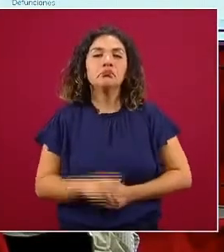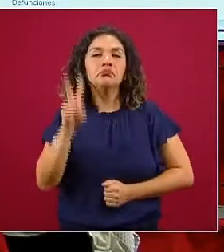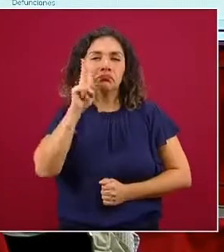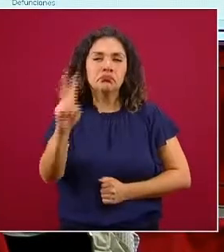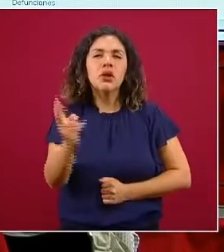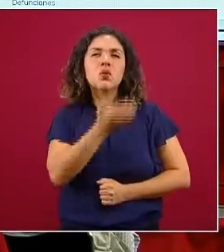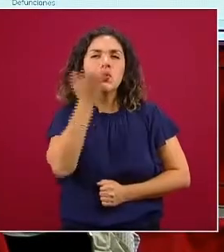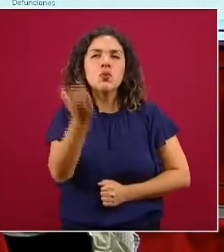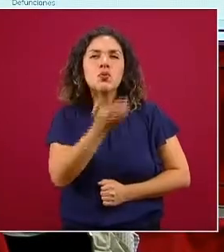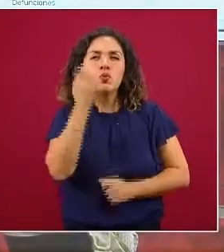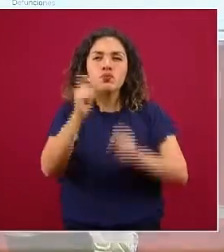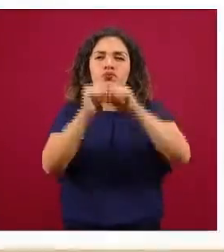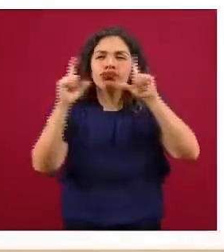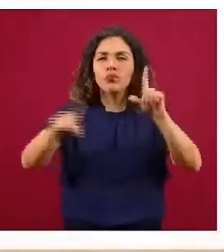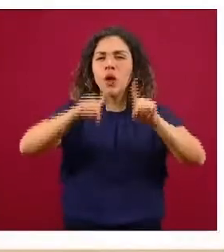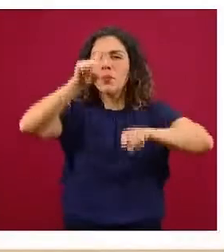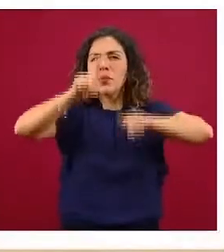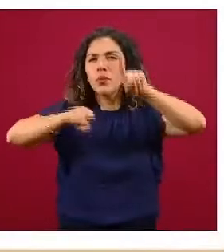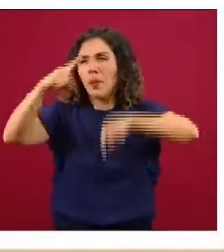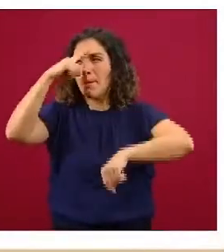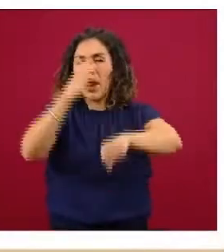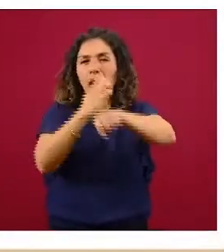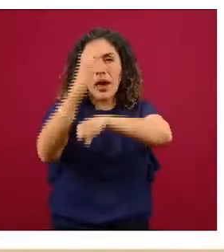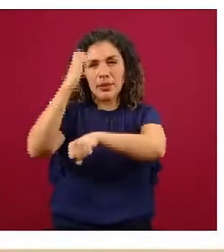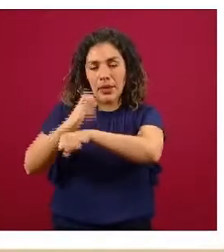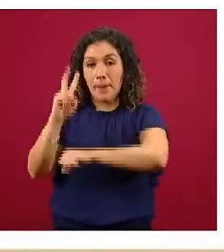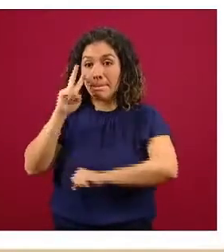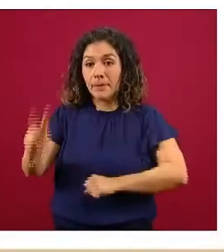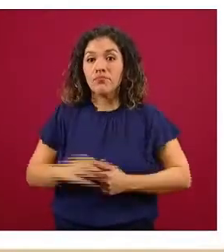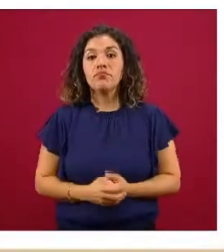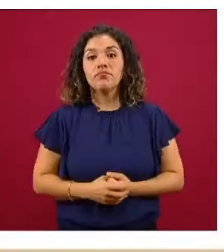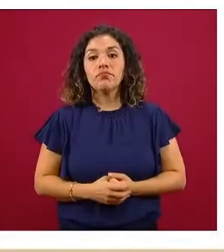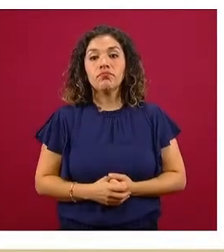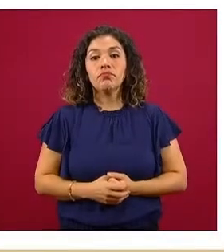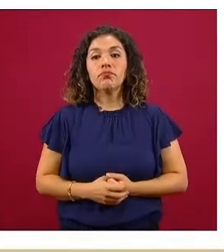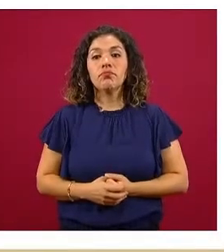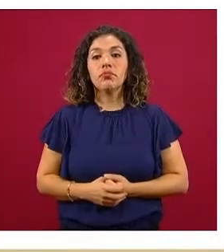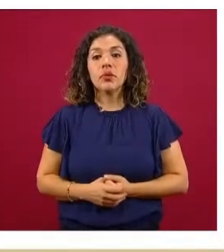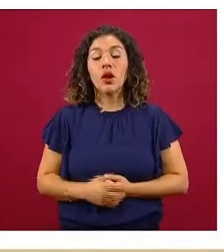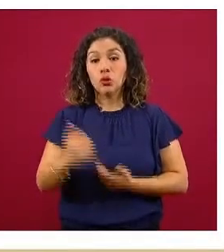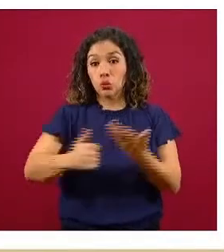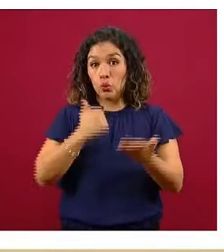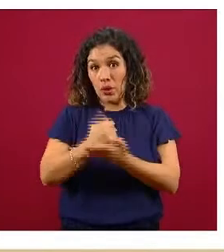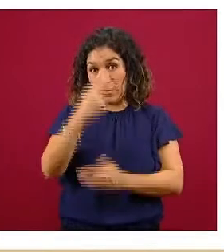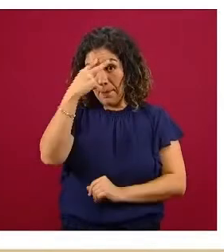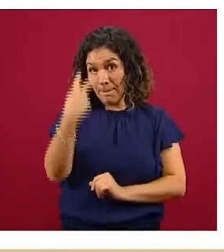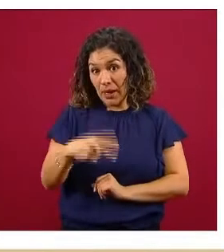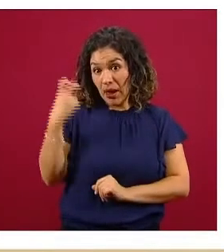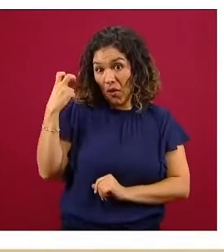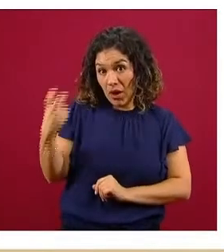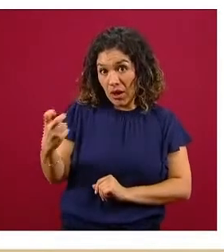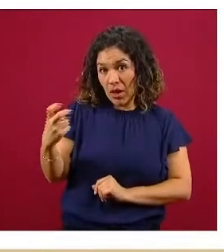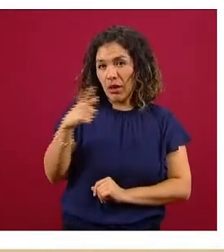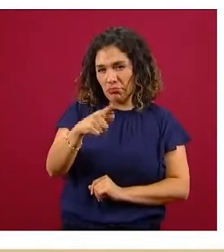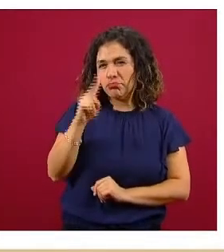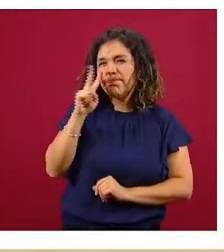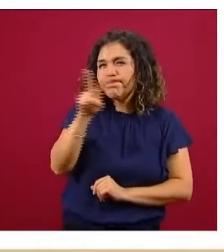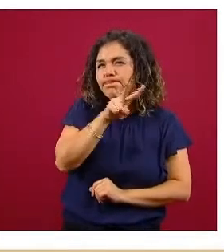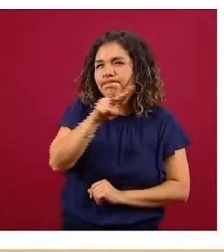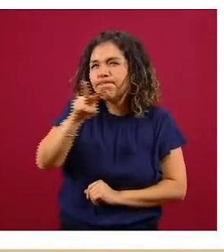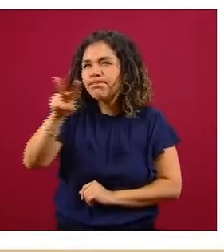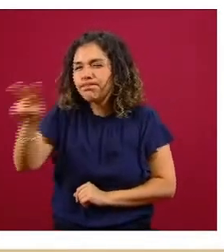acostumbrados, tanto para el escenario nacional como para el estatal. En este caso, vean, aquí está la Ciudad de México. Si contemplamos